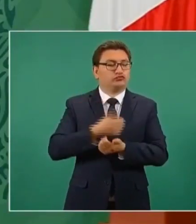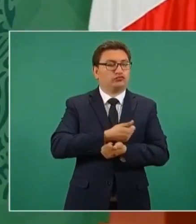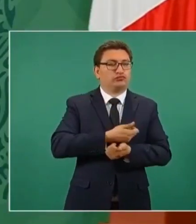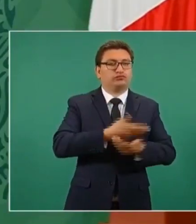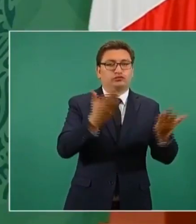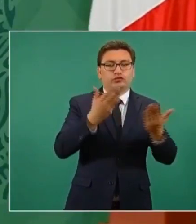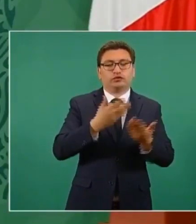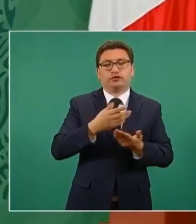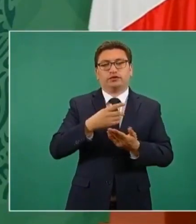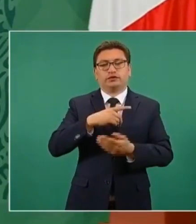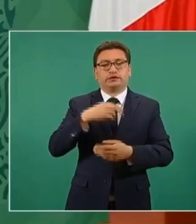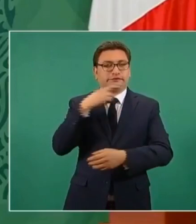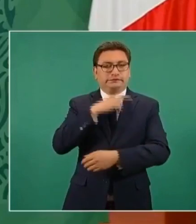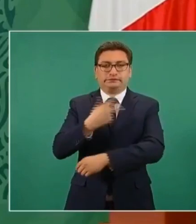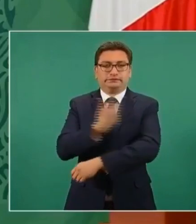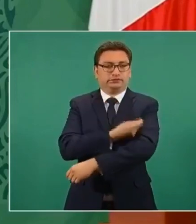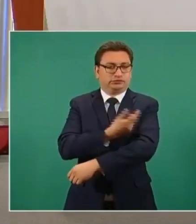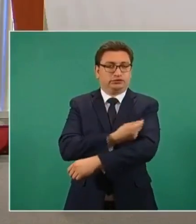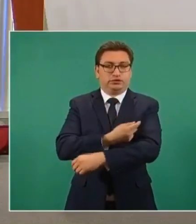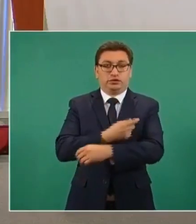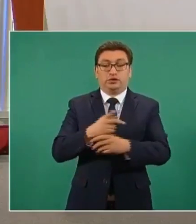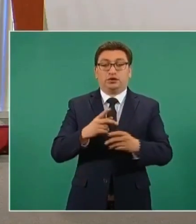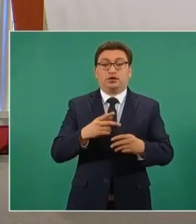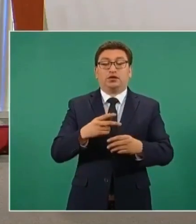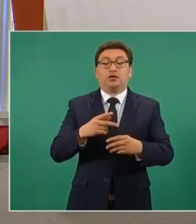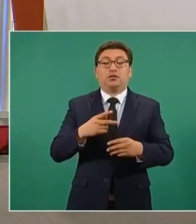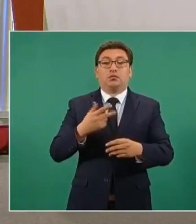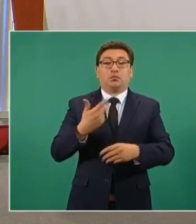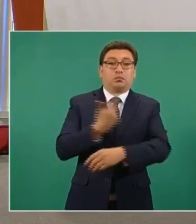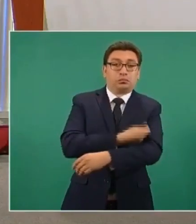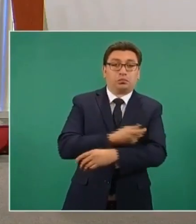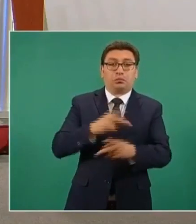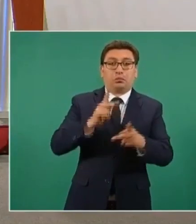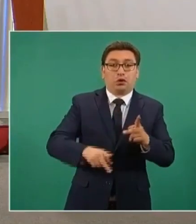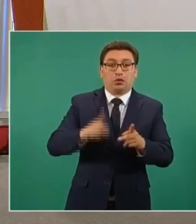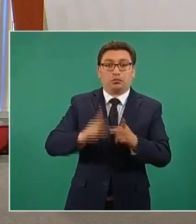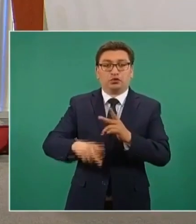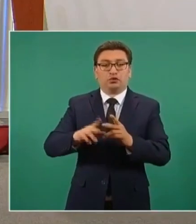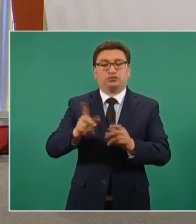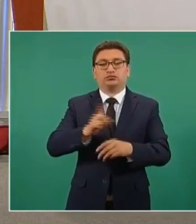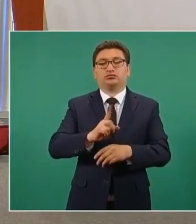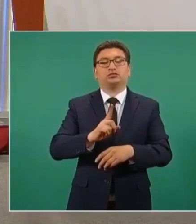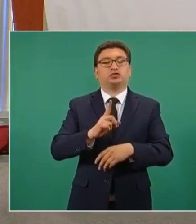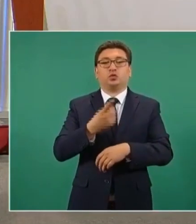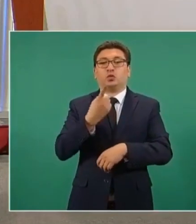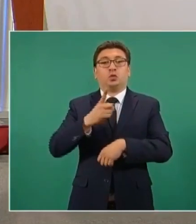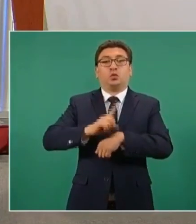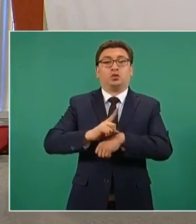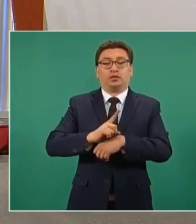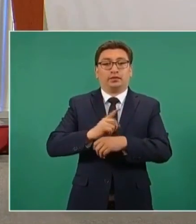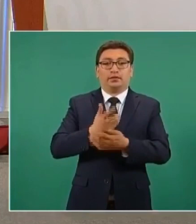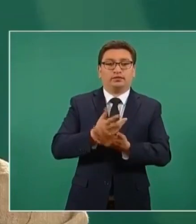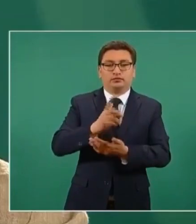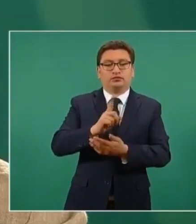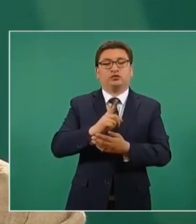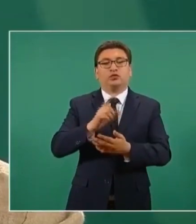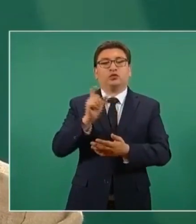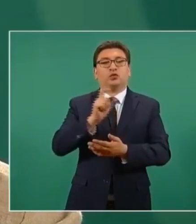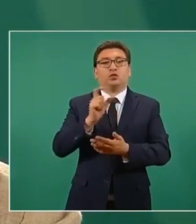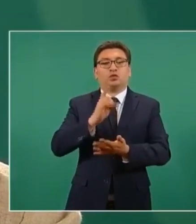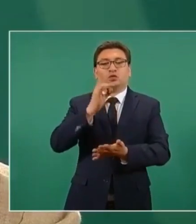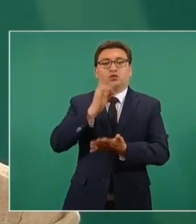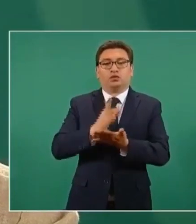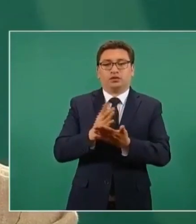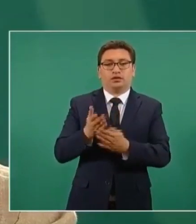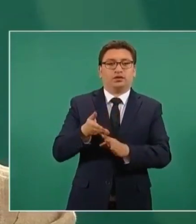aplicación. No hemos parado de vacunar, ningún día nos hemos quedado sin vacunar, excepto en los días de la calibración al